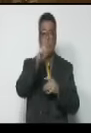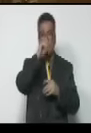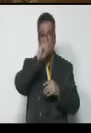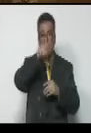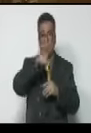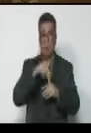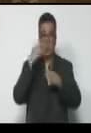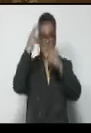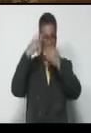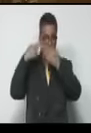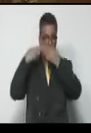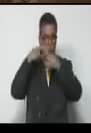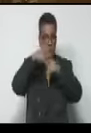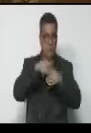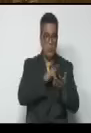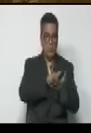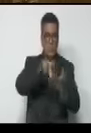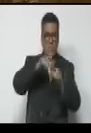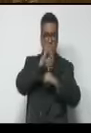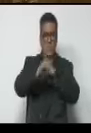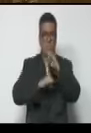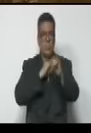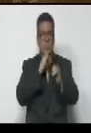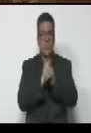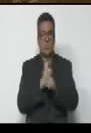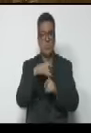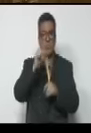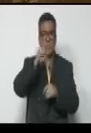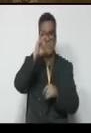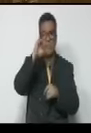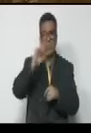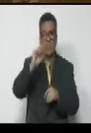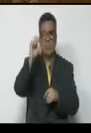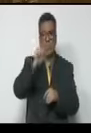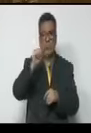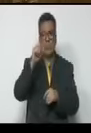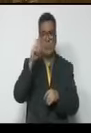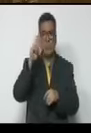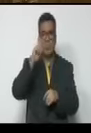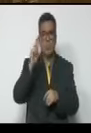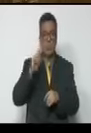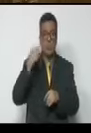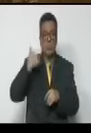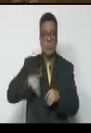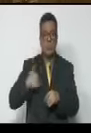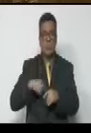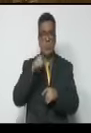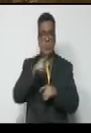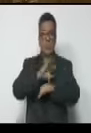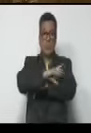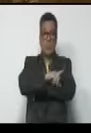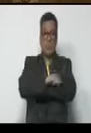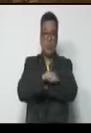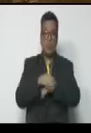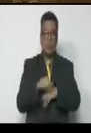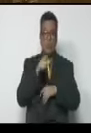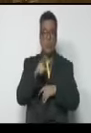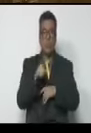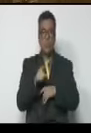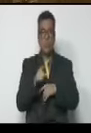medio secuestrado en el aeropuerto internacional de Ezeiza de la República Argentina, fue robado